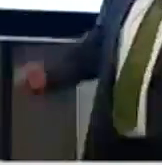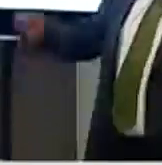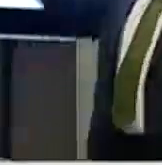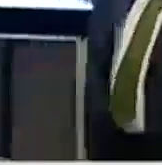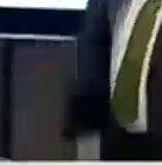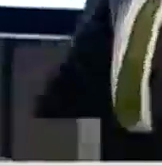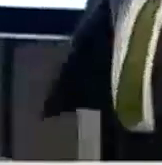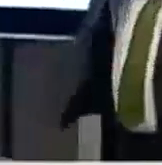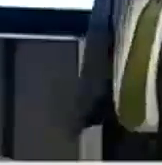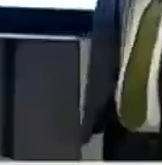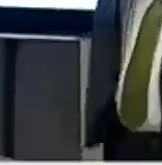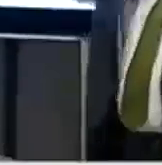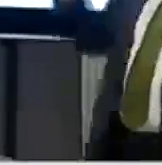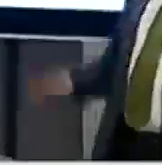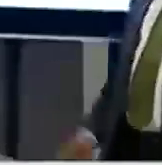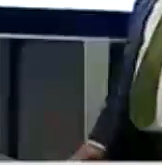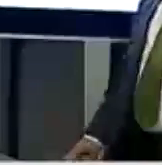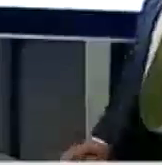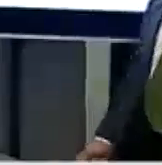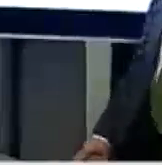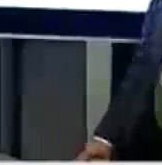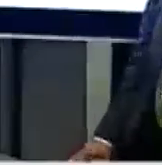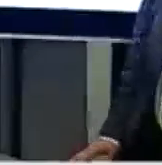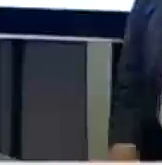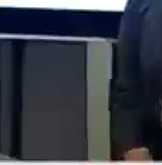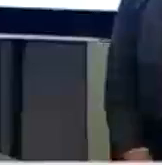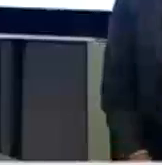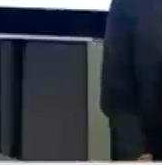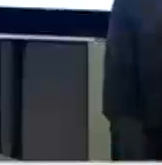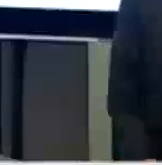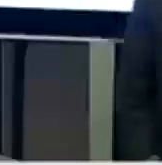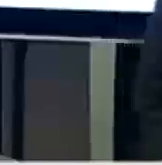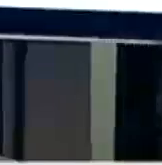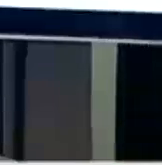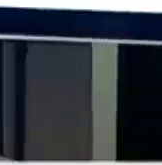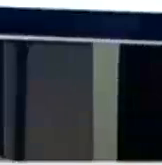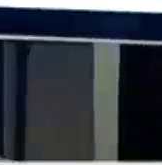darle ese puntual seguimiento. Le agradezco el favor de su atención. Por lo pronto, yo me despido.